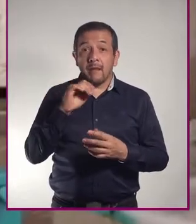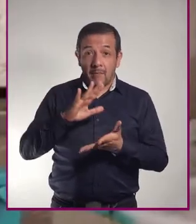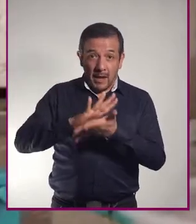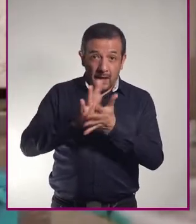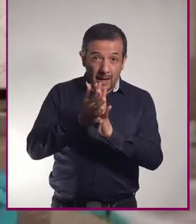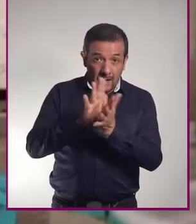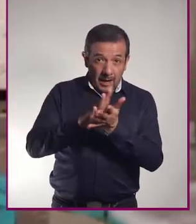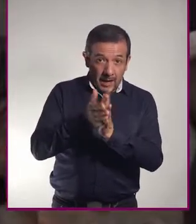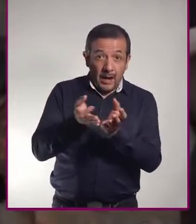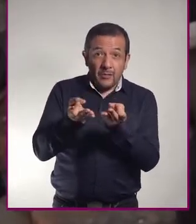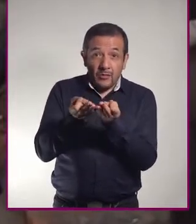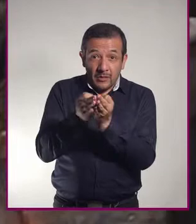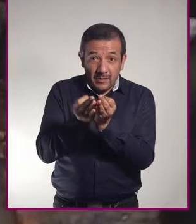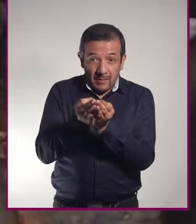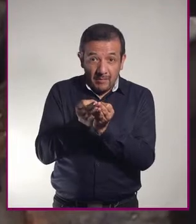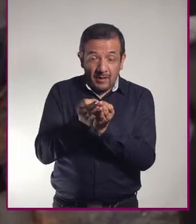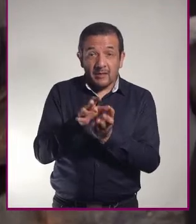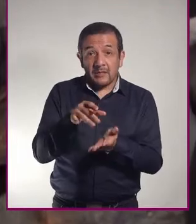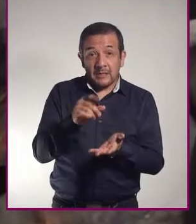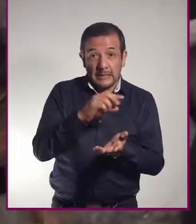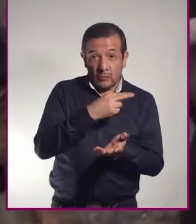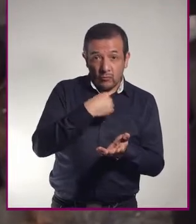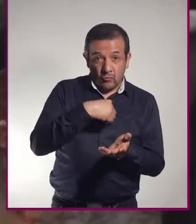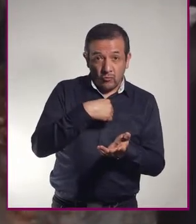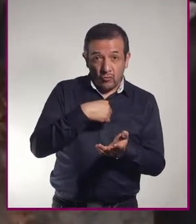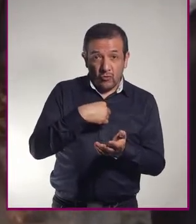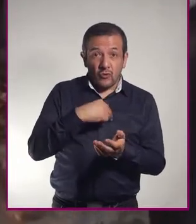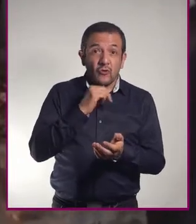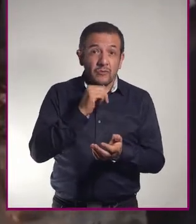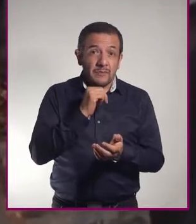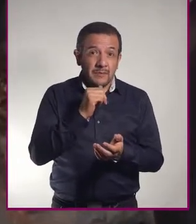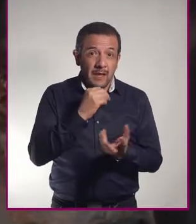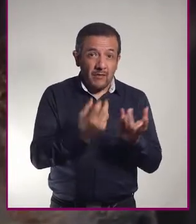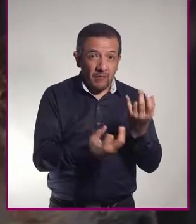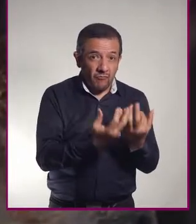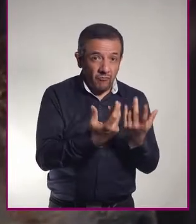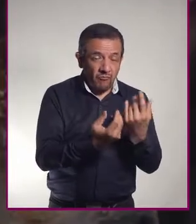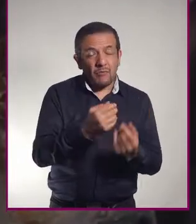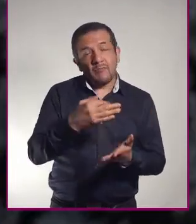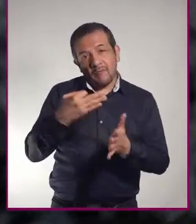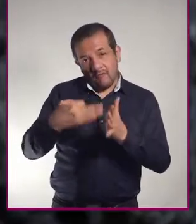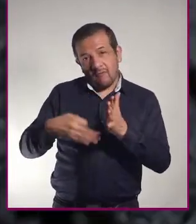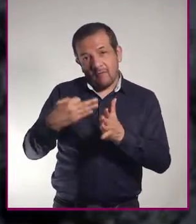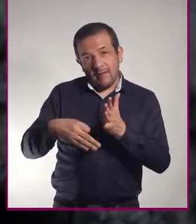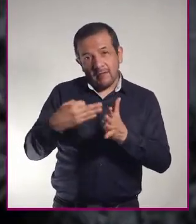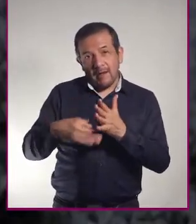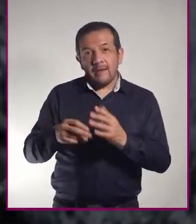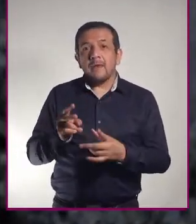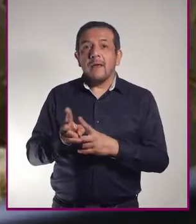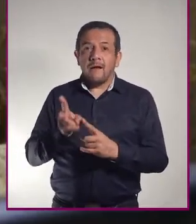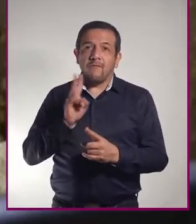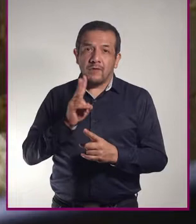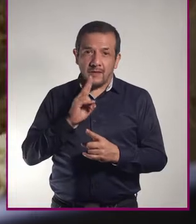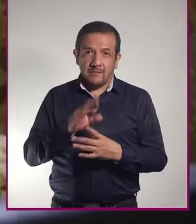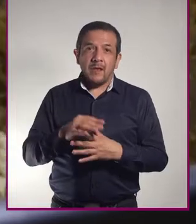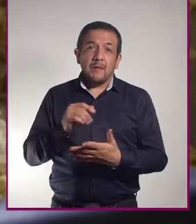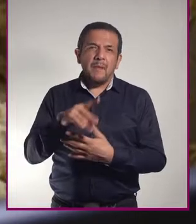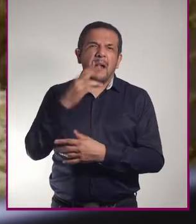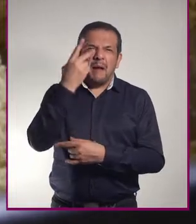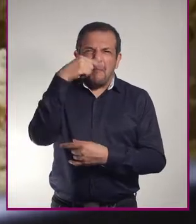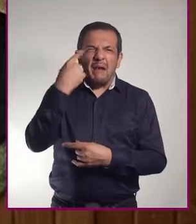o los tamalitos carecerían de los aminoácidos lisina y triptófano. ¿Para qué sirve el